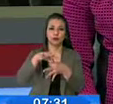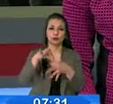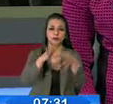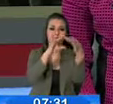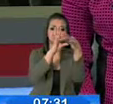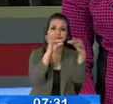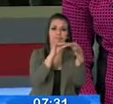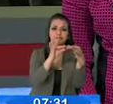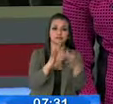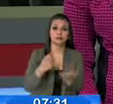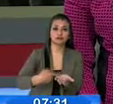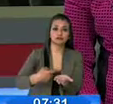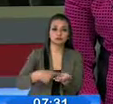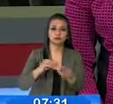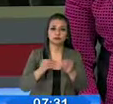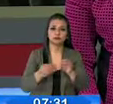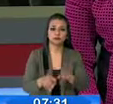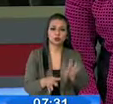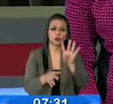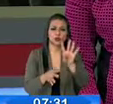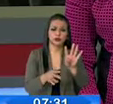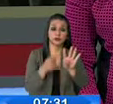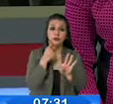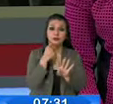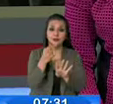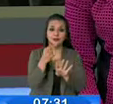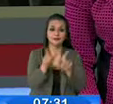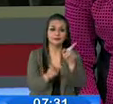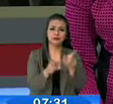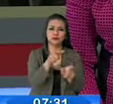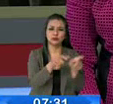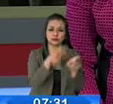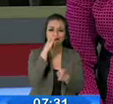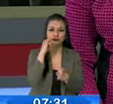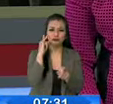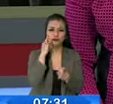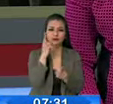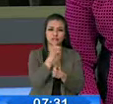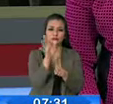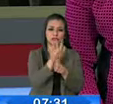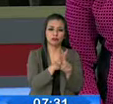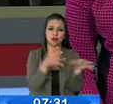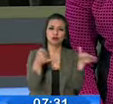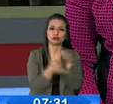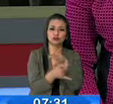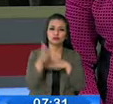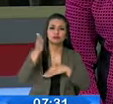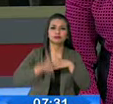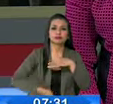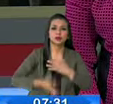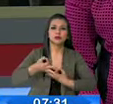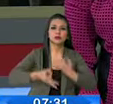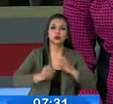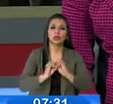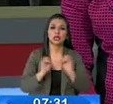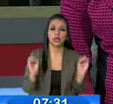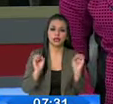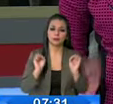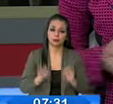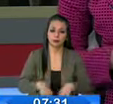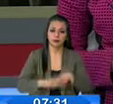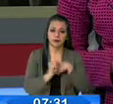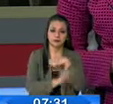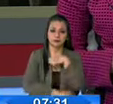pregunta 4 que plantea la imprescriptibilidad de los delitos sexuales infantiles con el fin de combatir de manera integral la impunidad.